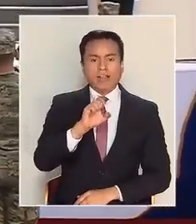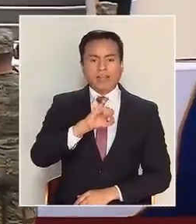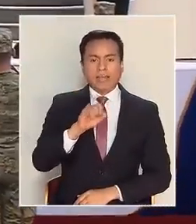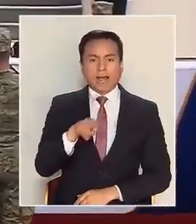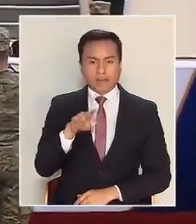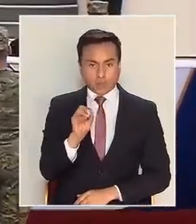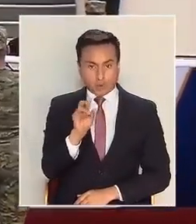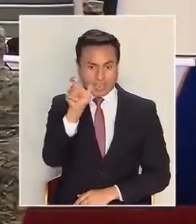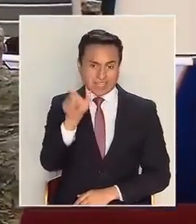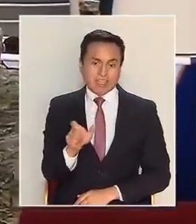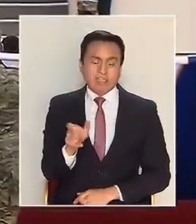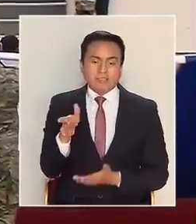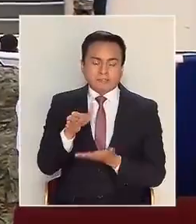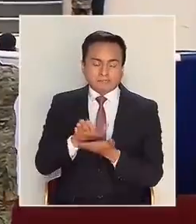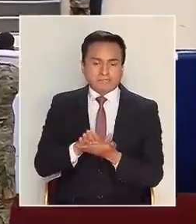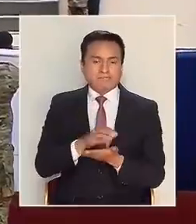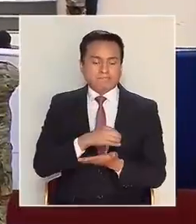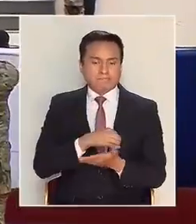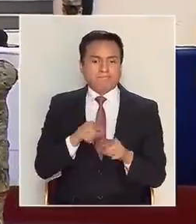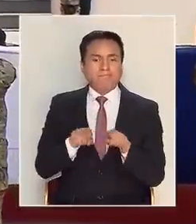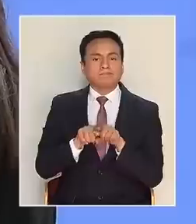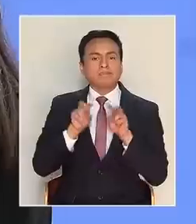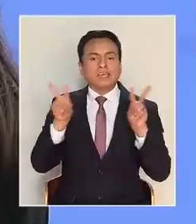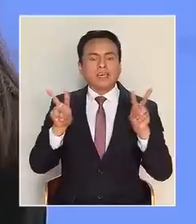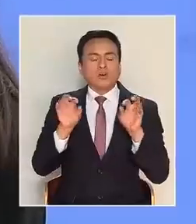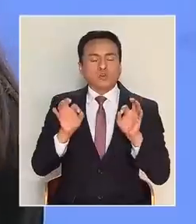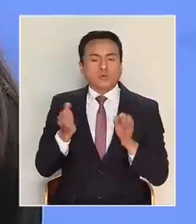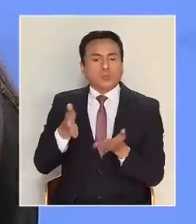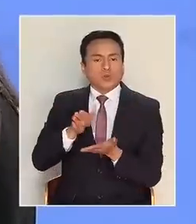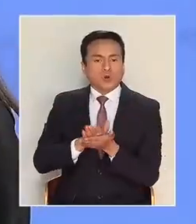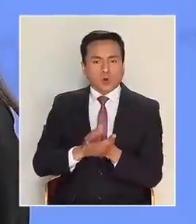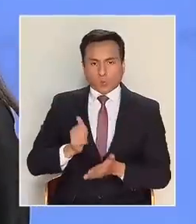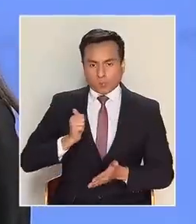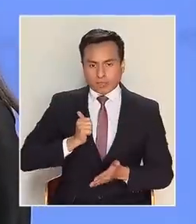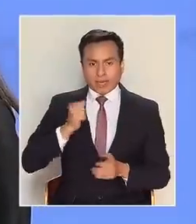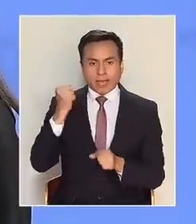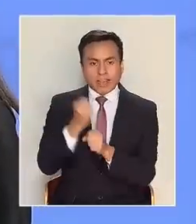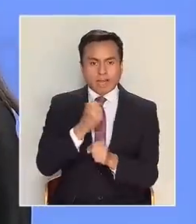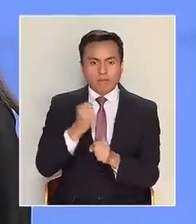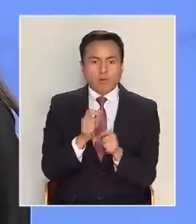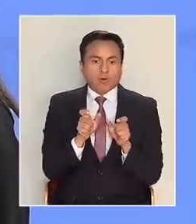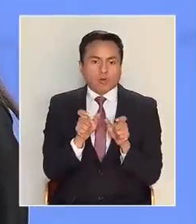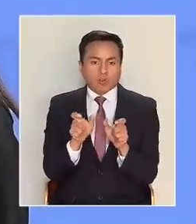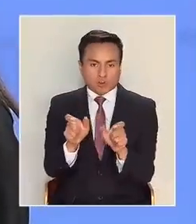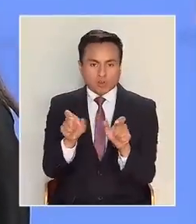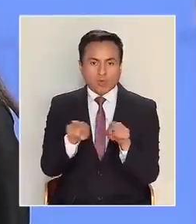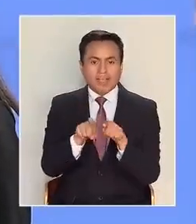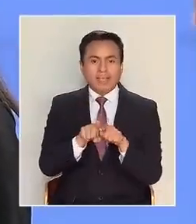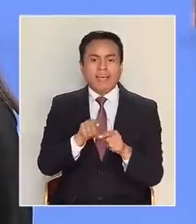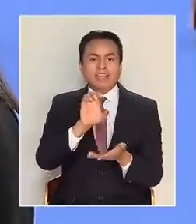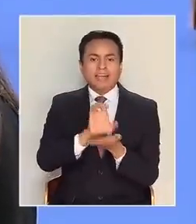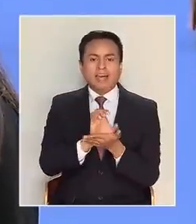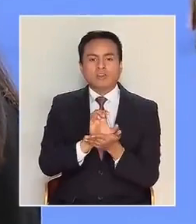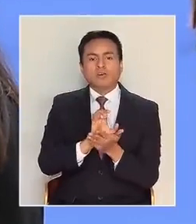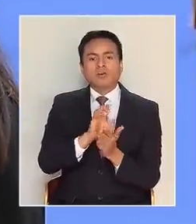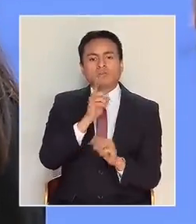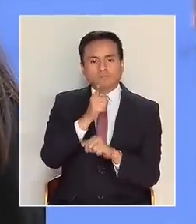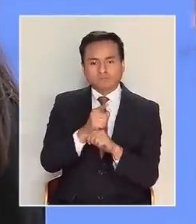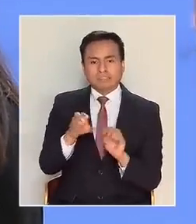Celis, que en paz descanse, fallecido mientras cumplía con su labor de control en estado de excepción